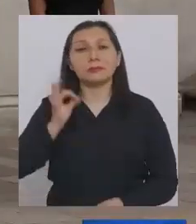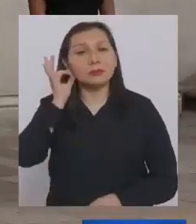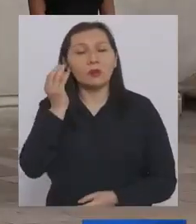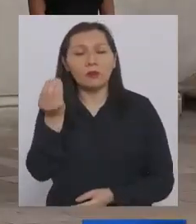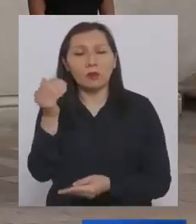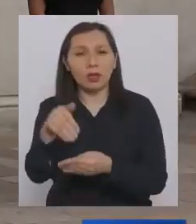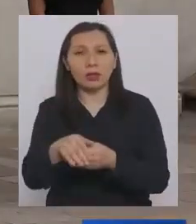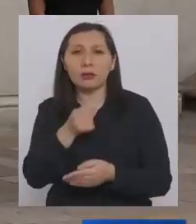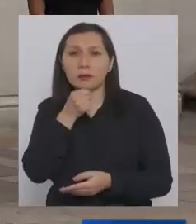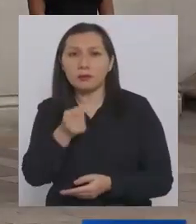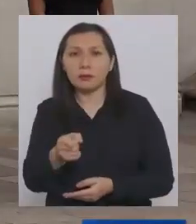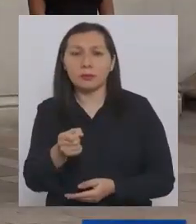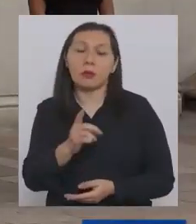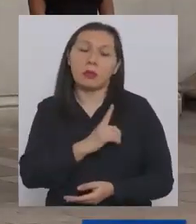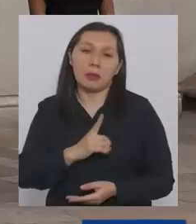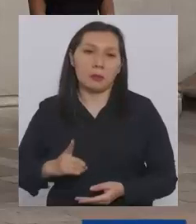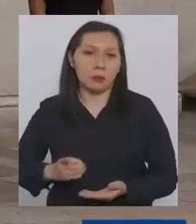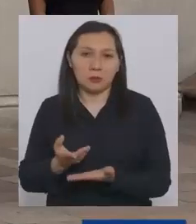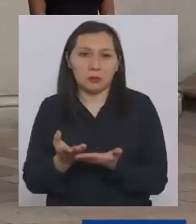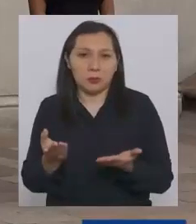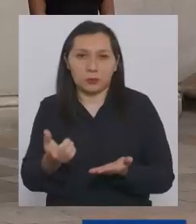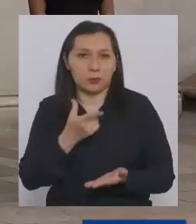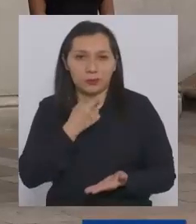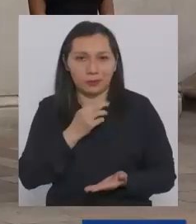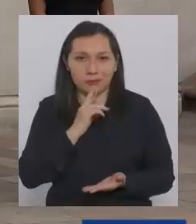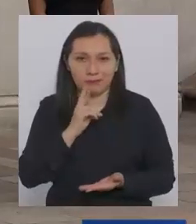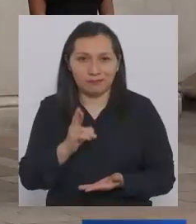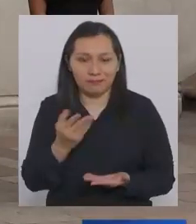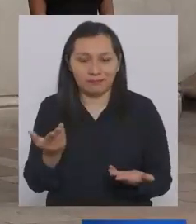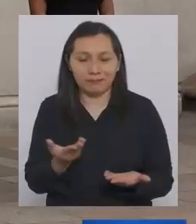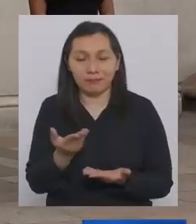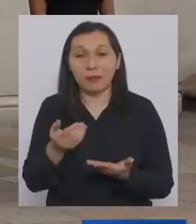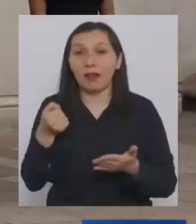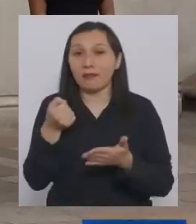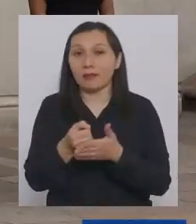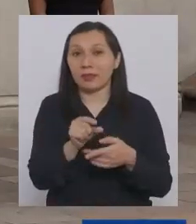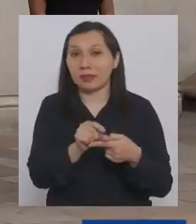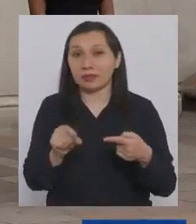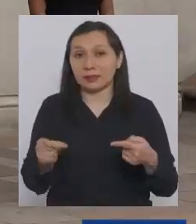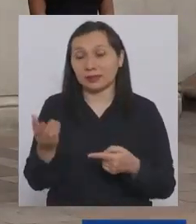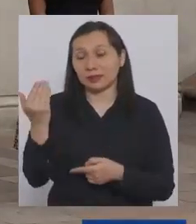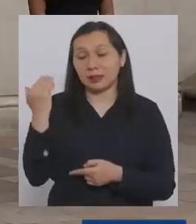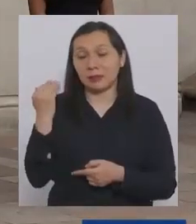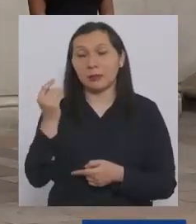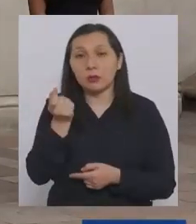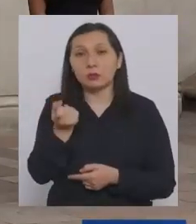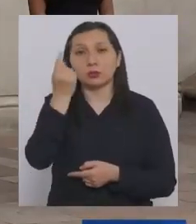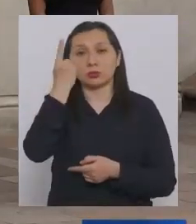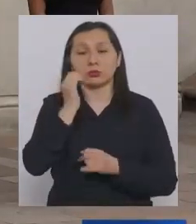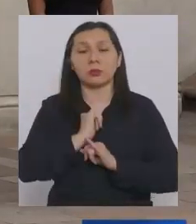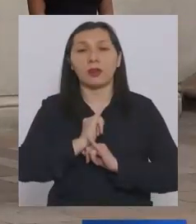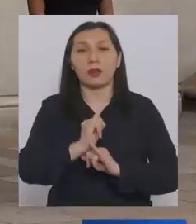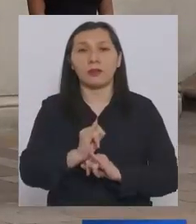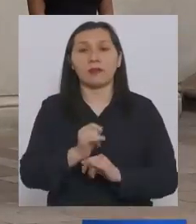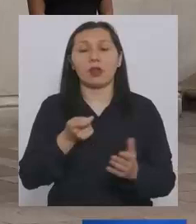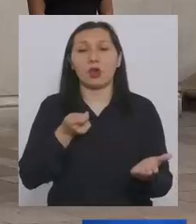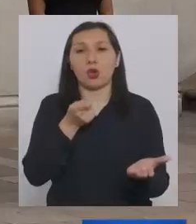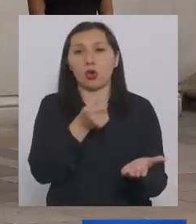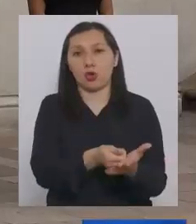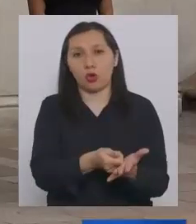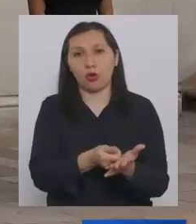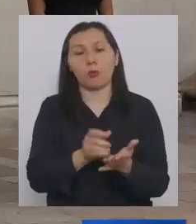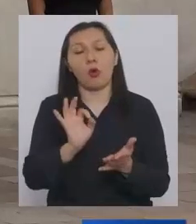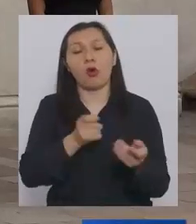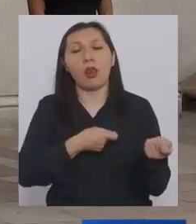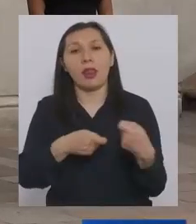buenas tardes, o diputada también, como usted quiera. Durante este fin de semana trascendió la información de la compra